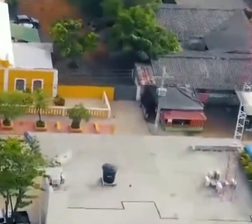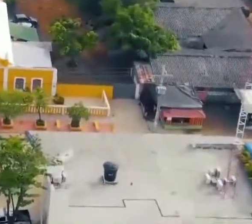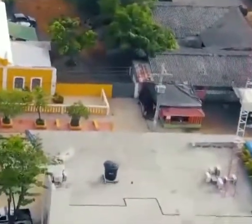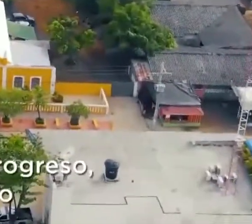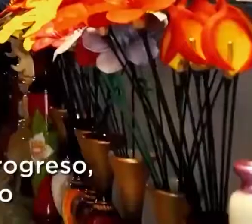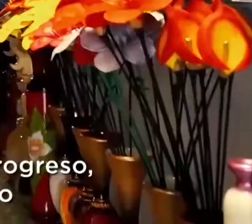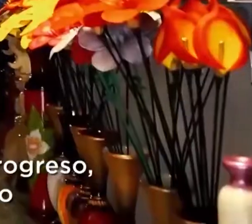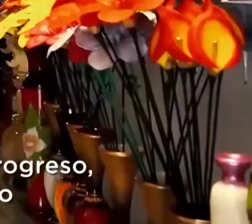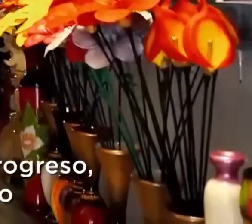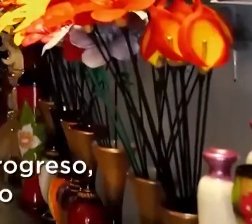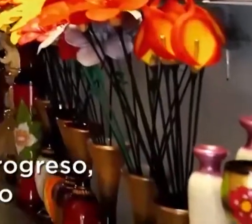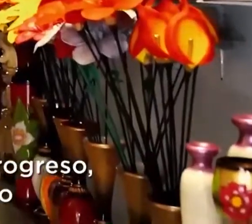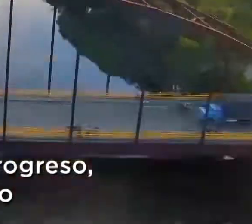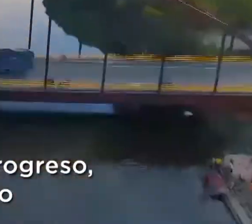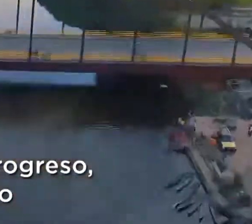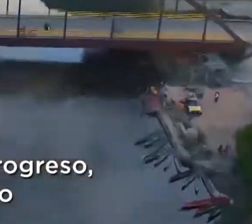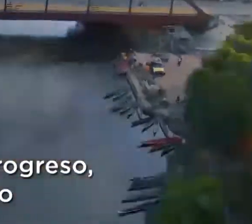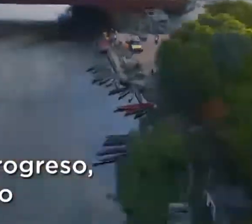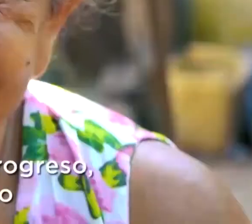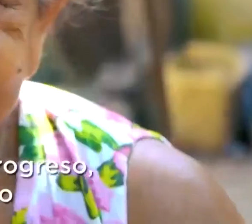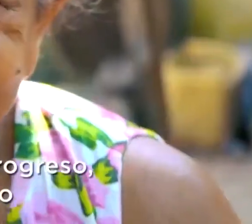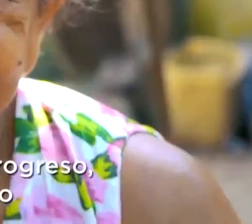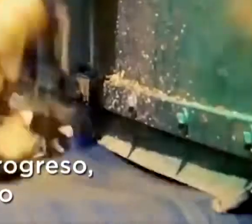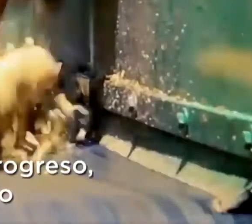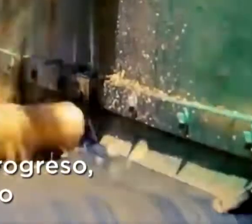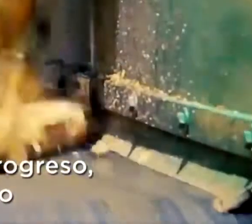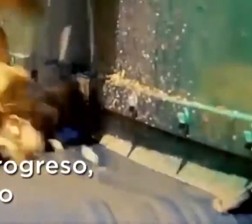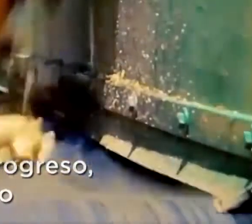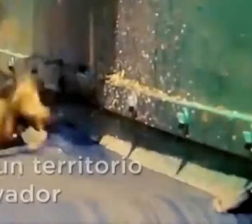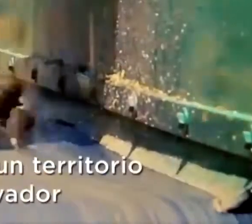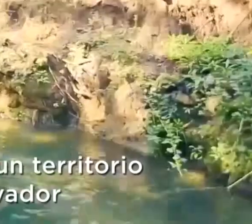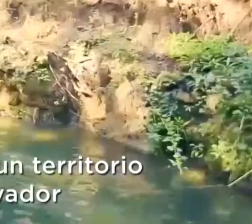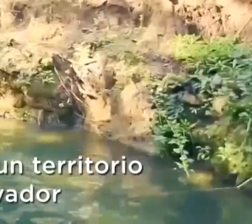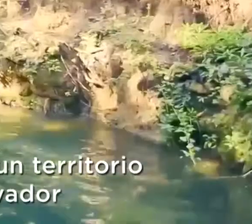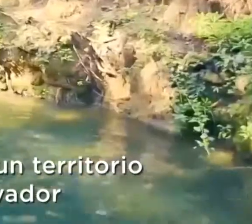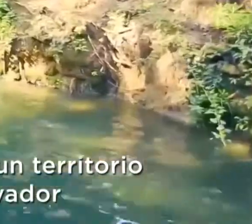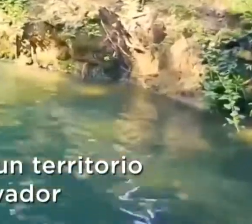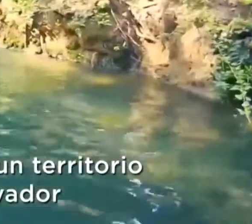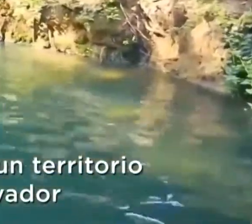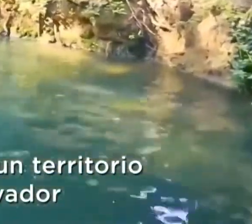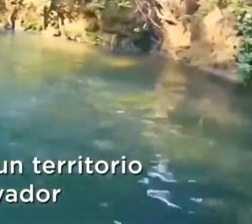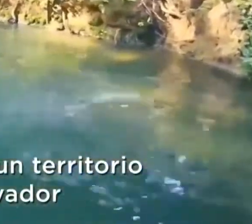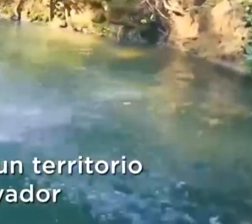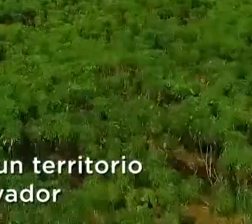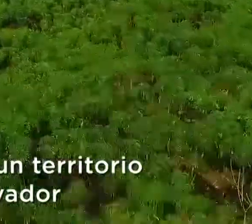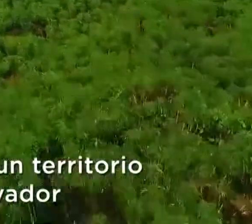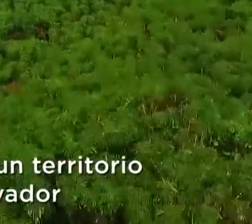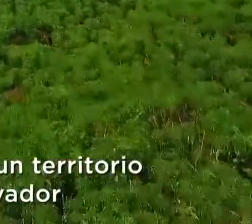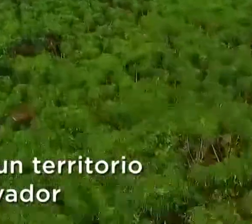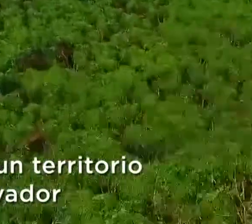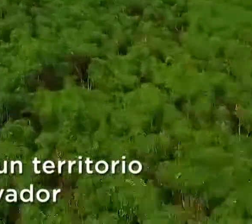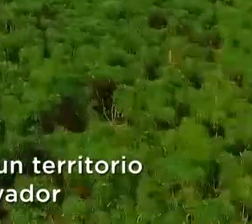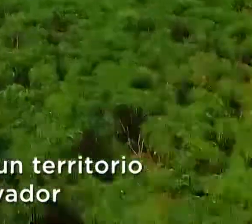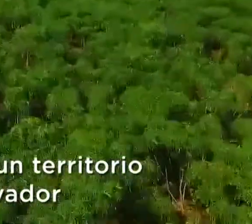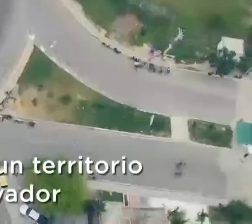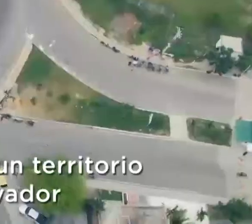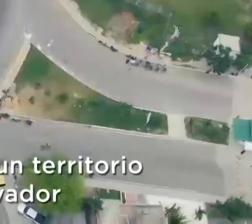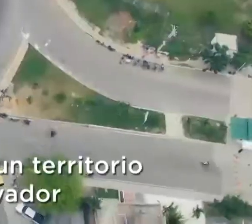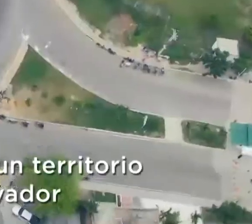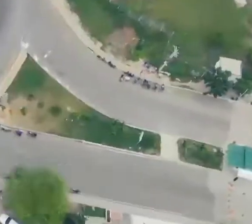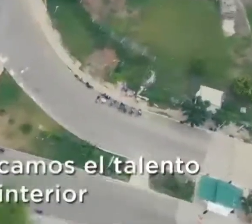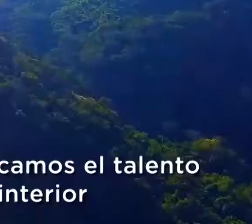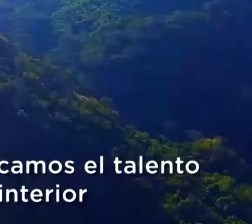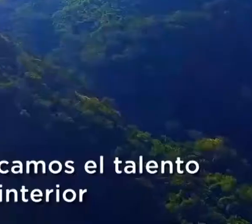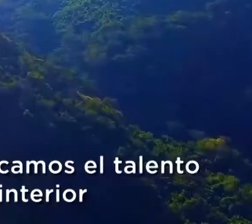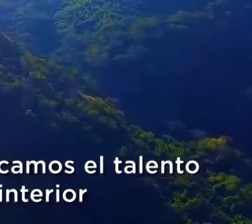anhelamos. Una época de bonanza, progreso, pujanza y desarrollo que nos permita disfrutar de un territorio más productivo e